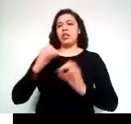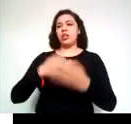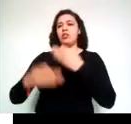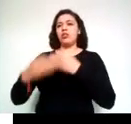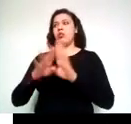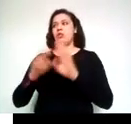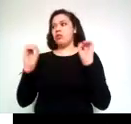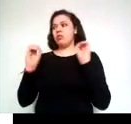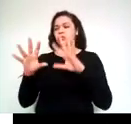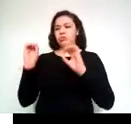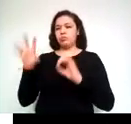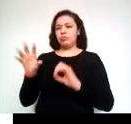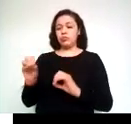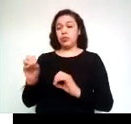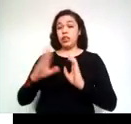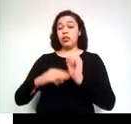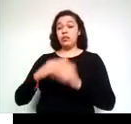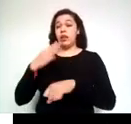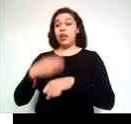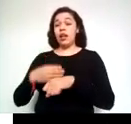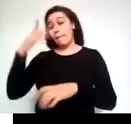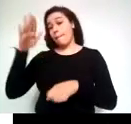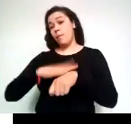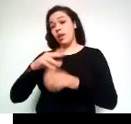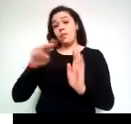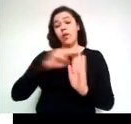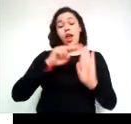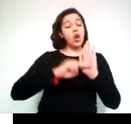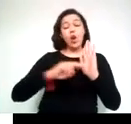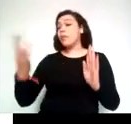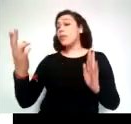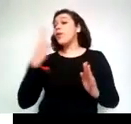van a sancionar por no aplicar la norma, por no